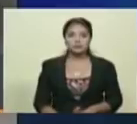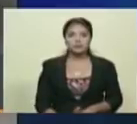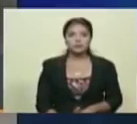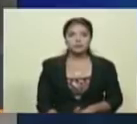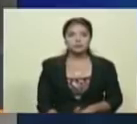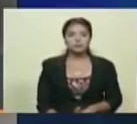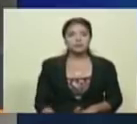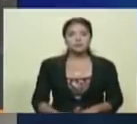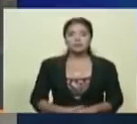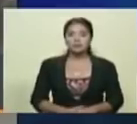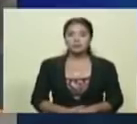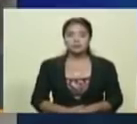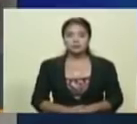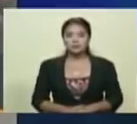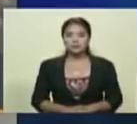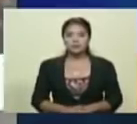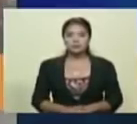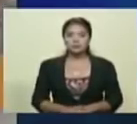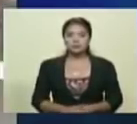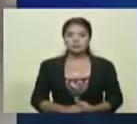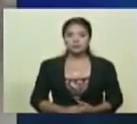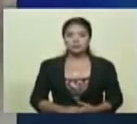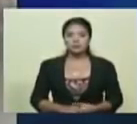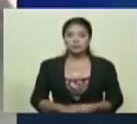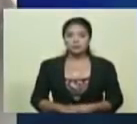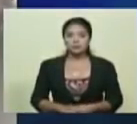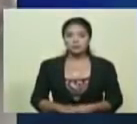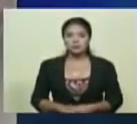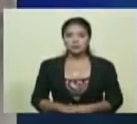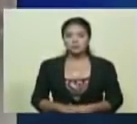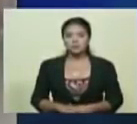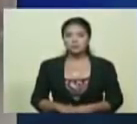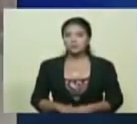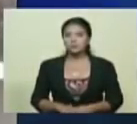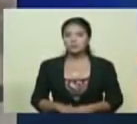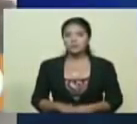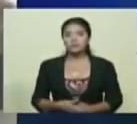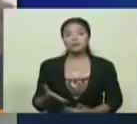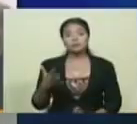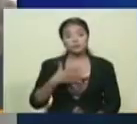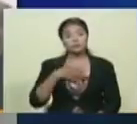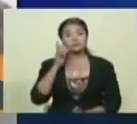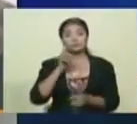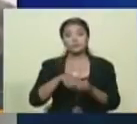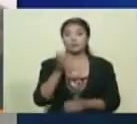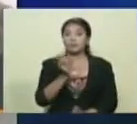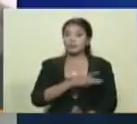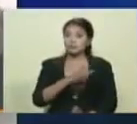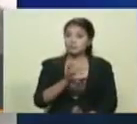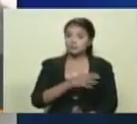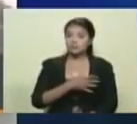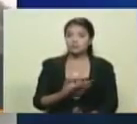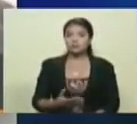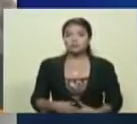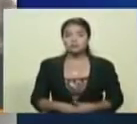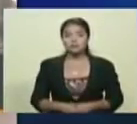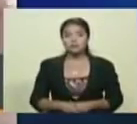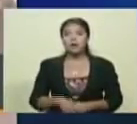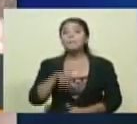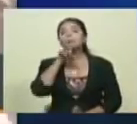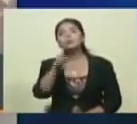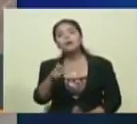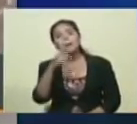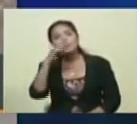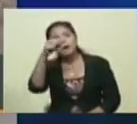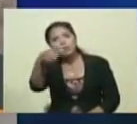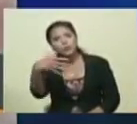Hola, soy Francisca Quiroga, directora del diario El Desconcierto de Chile. Y quisiera preguntarle, presidente Maduro,